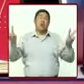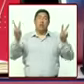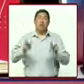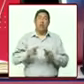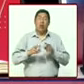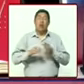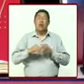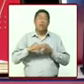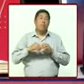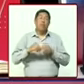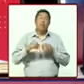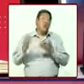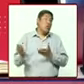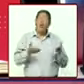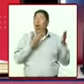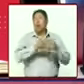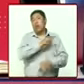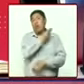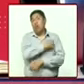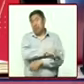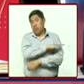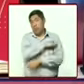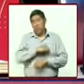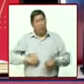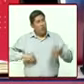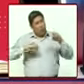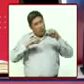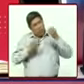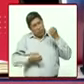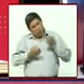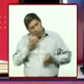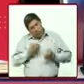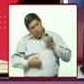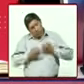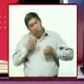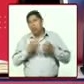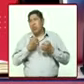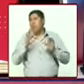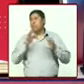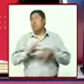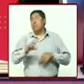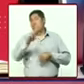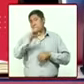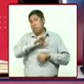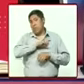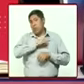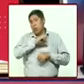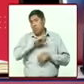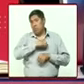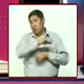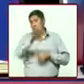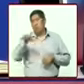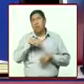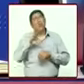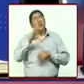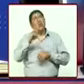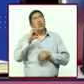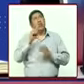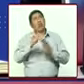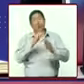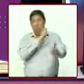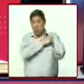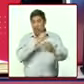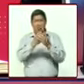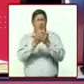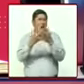trasladado personalmente hasta un centro médico para realizar la evaluación correspondiente. Efectivos policiales en el lugar están a unos 60 metros, es un